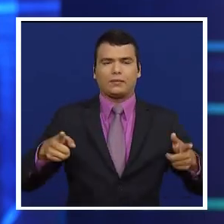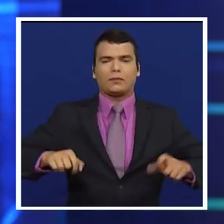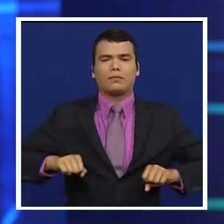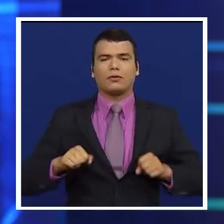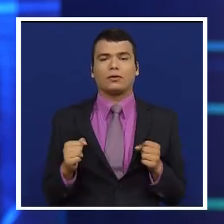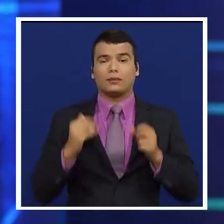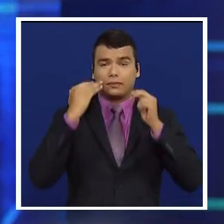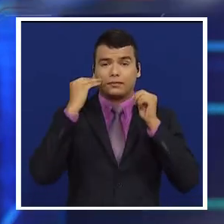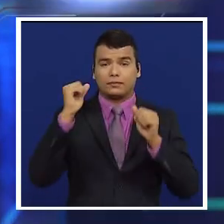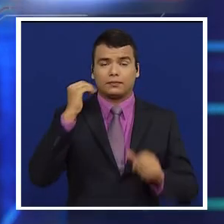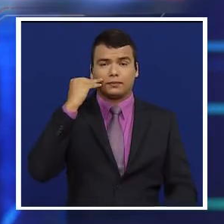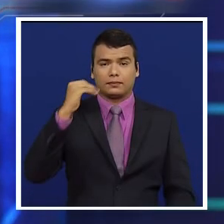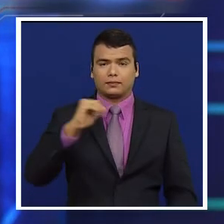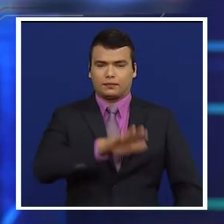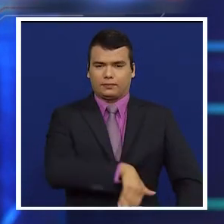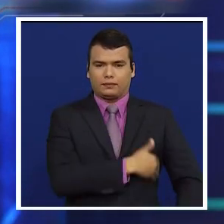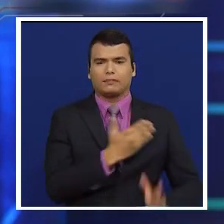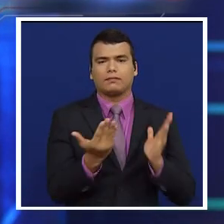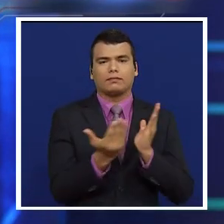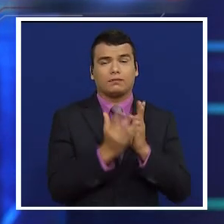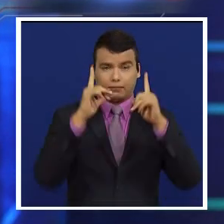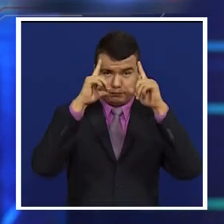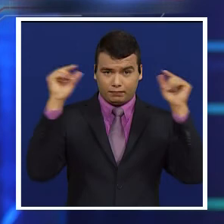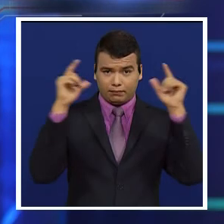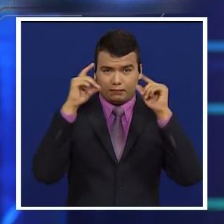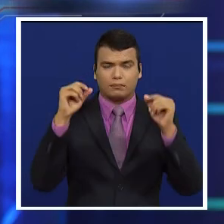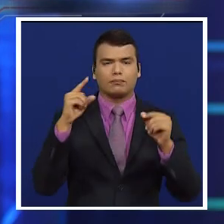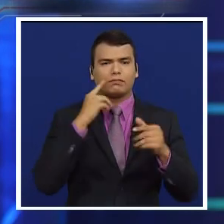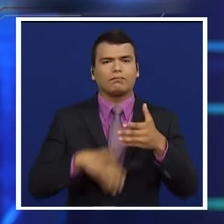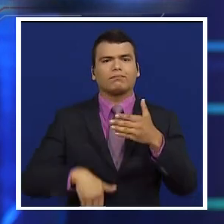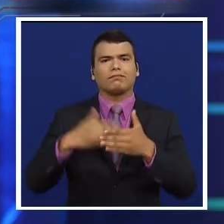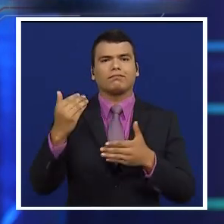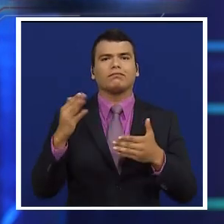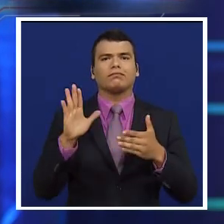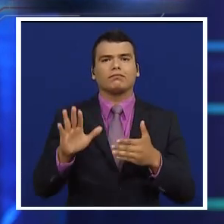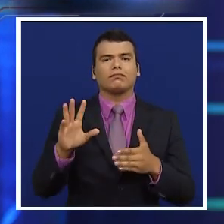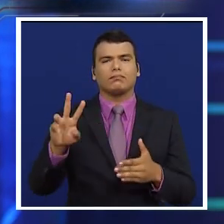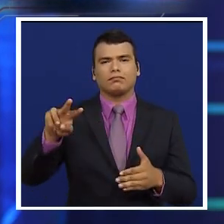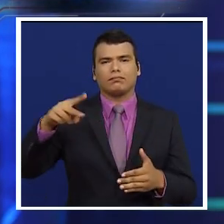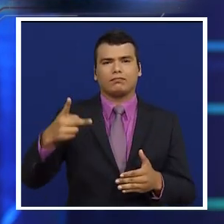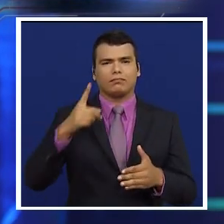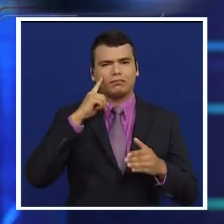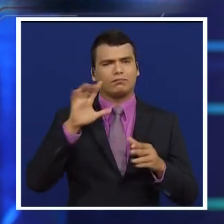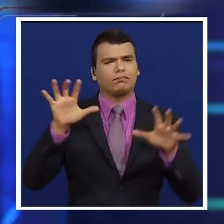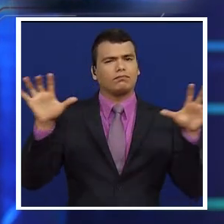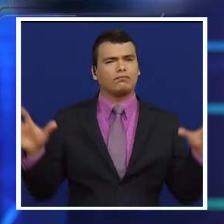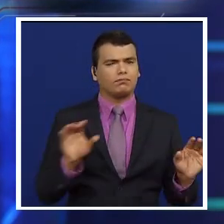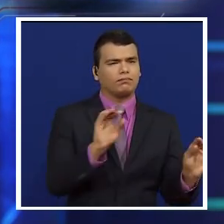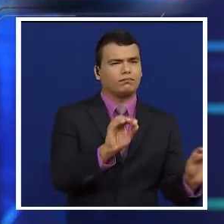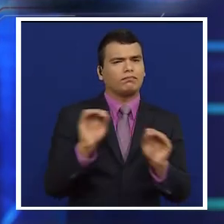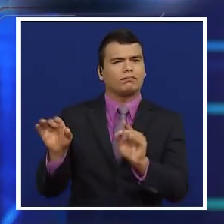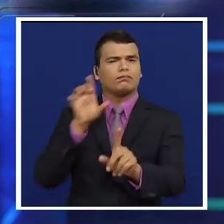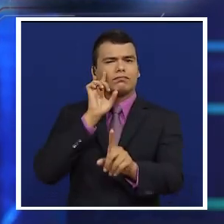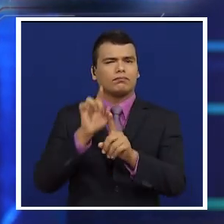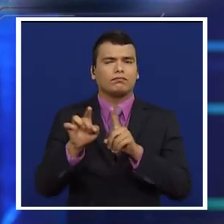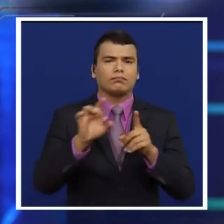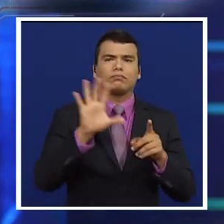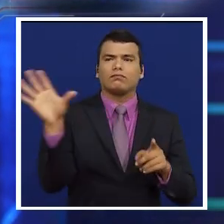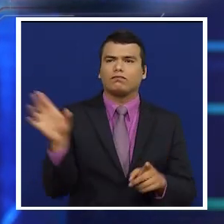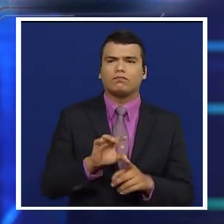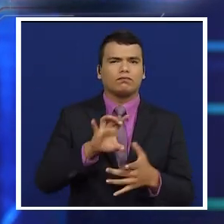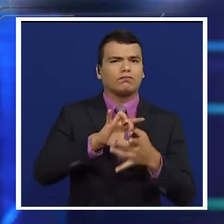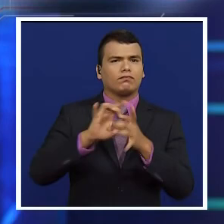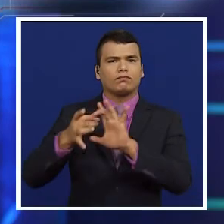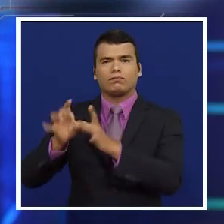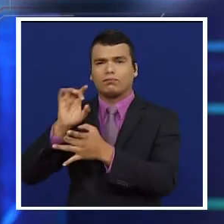Educación Nacional, Gina Parodi, inauguró la segunda versión de la Escuela Internacional de Verano, conectando a los mejores para la educación. Paula Osorio,